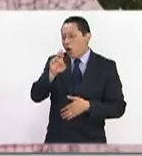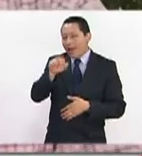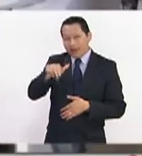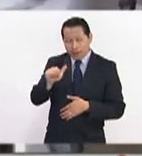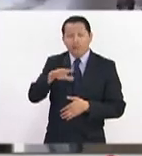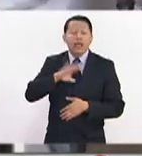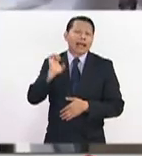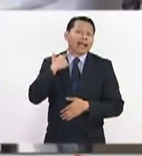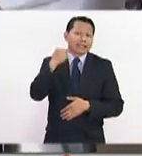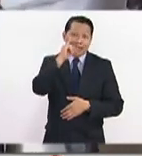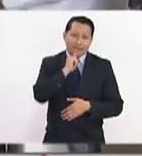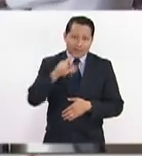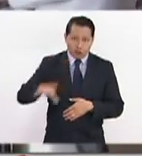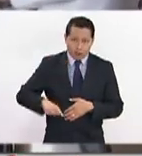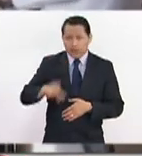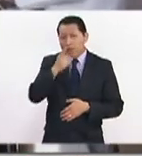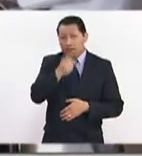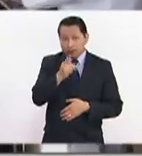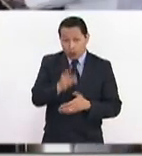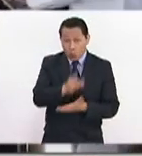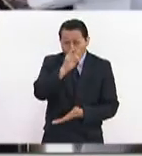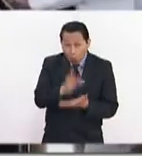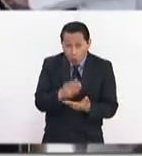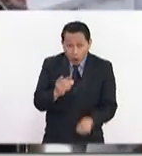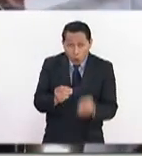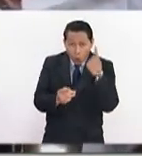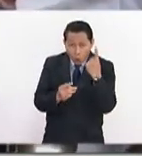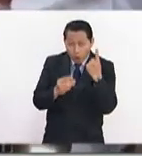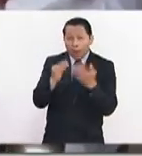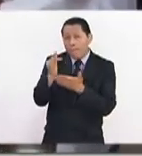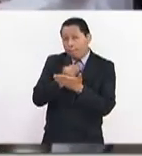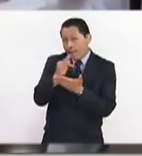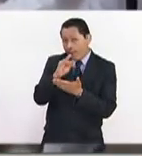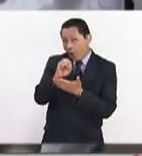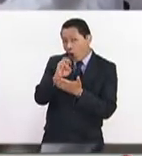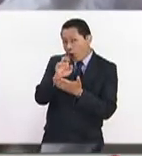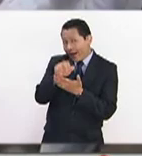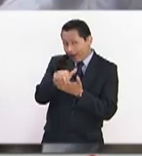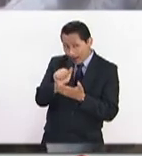de gobierno recordó que no es el único aspirante de Morena, ya que será